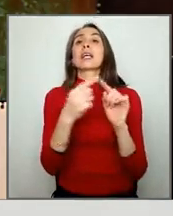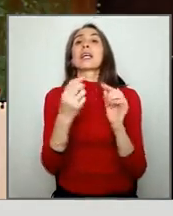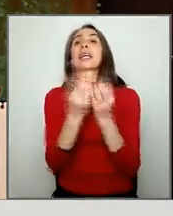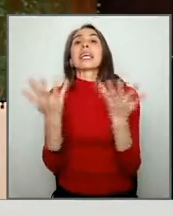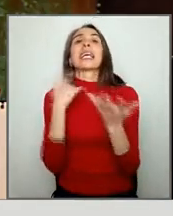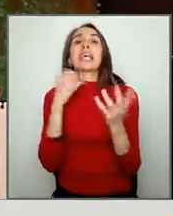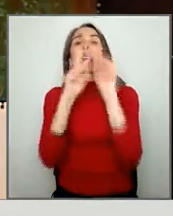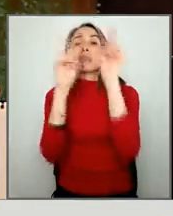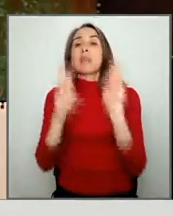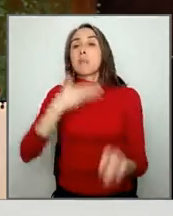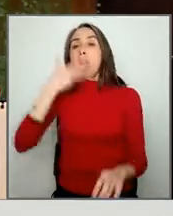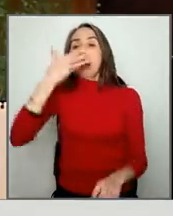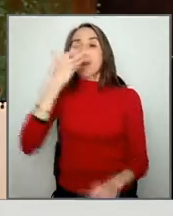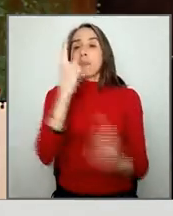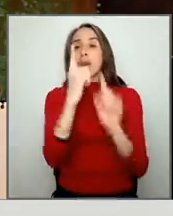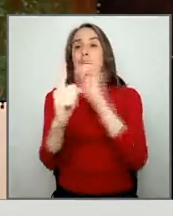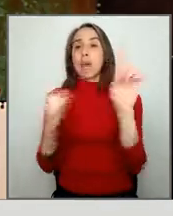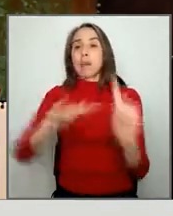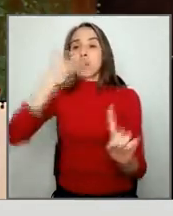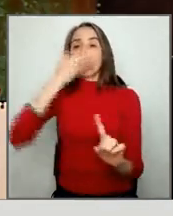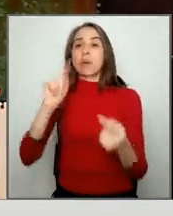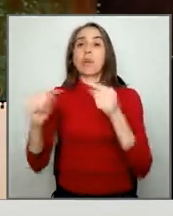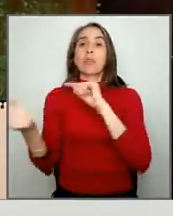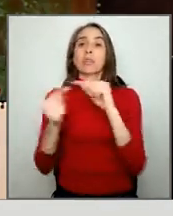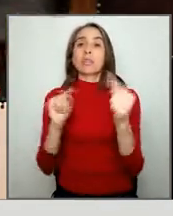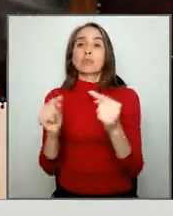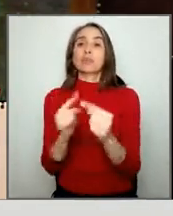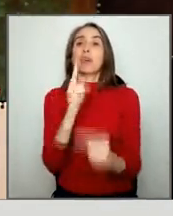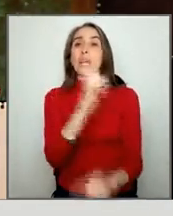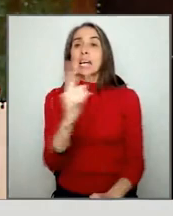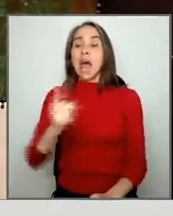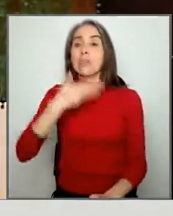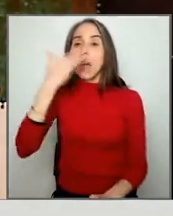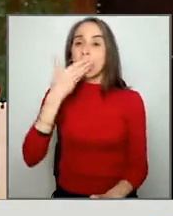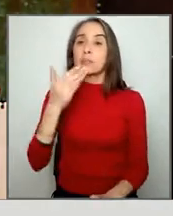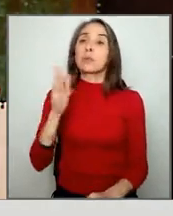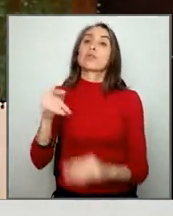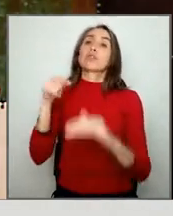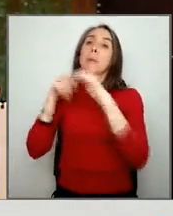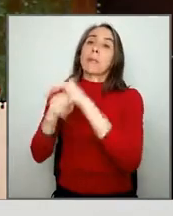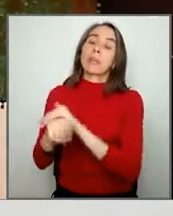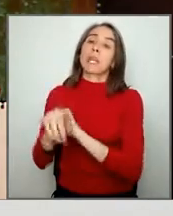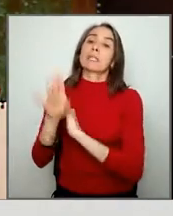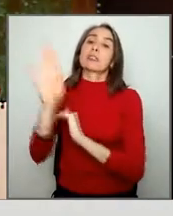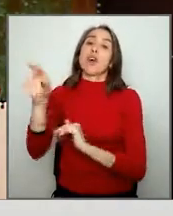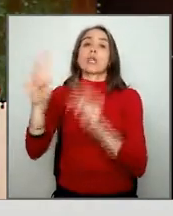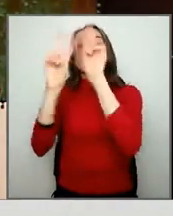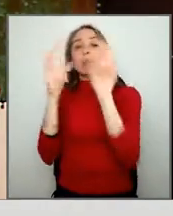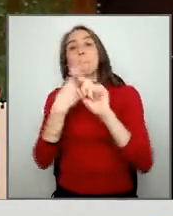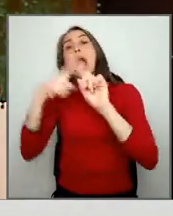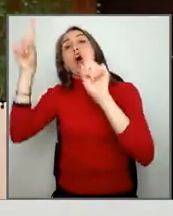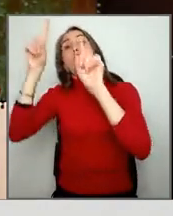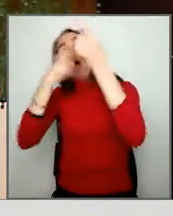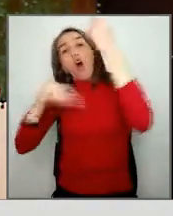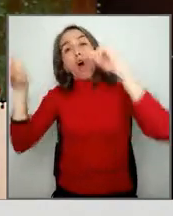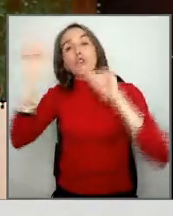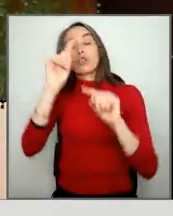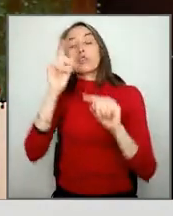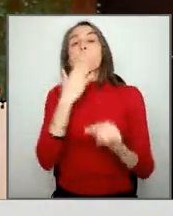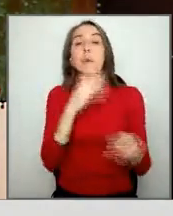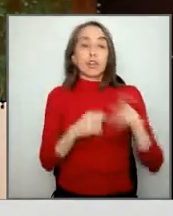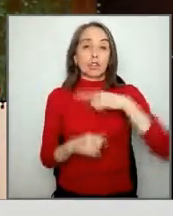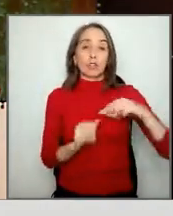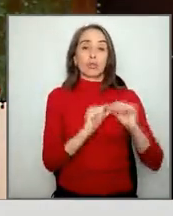sería una discusión de en cada discurso entrar en esa discusión la verdad es que preferimos como criterio de la mesa